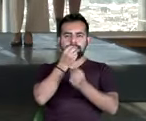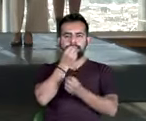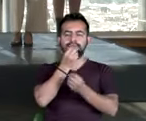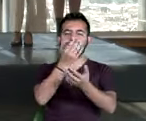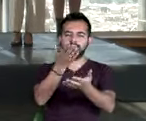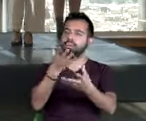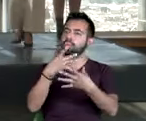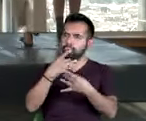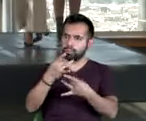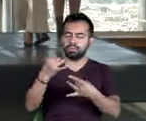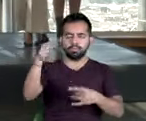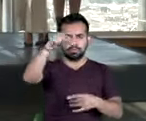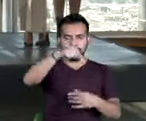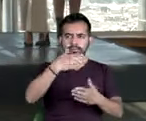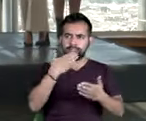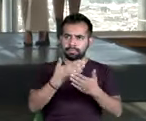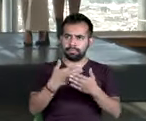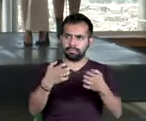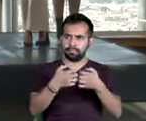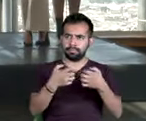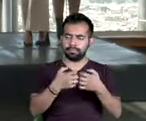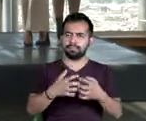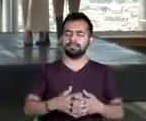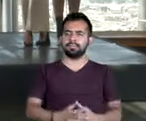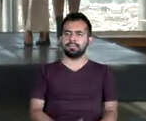Un gusto también, Alexandra, estés en el equipo de trabajo.